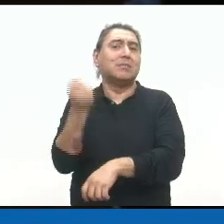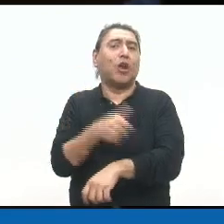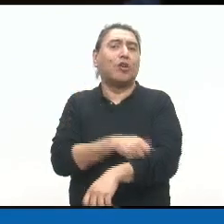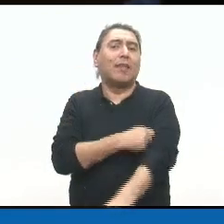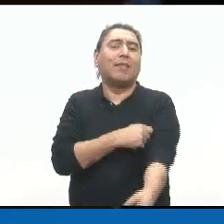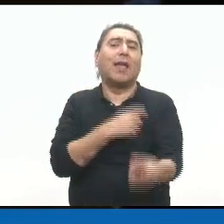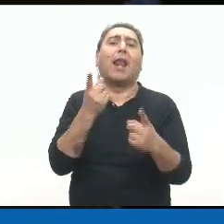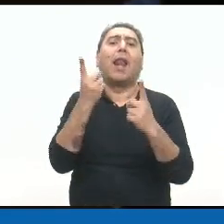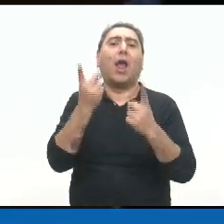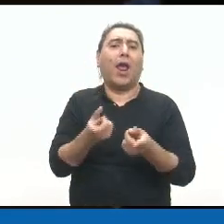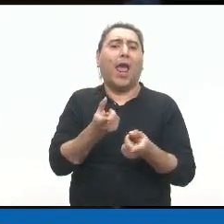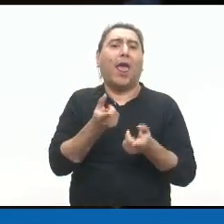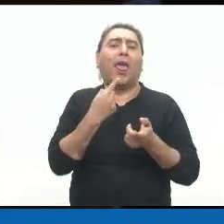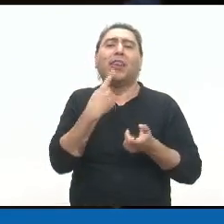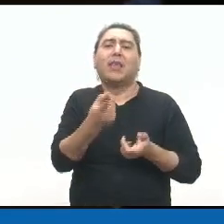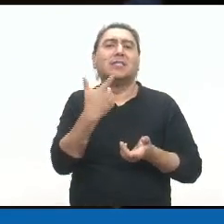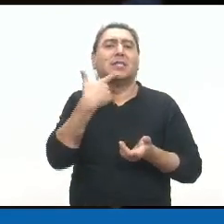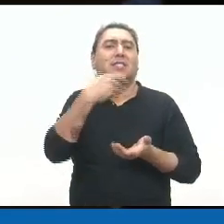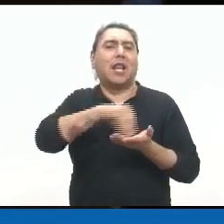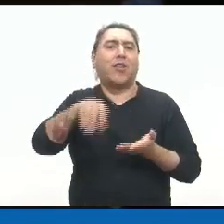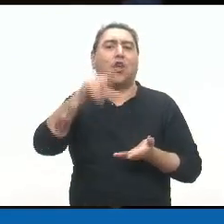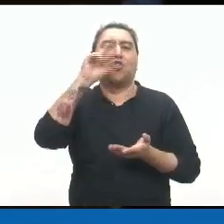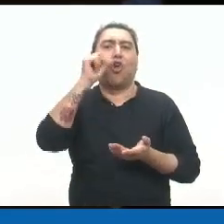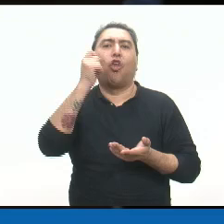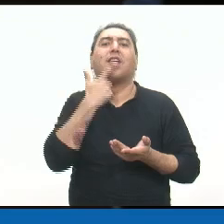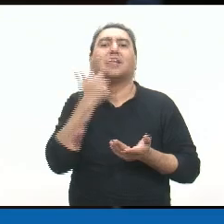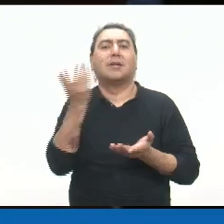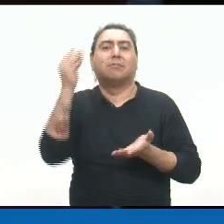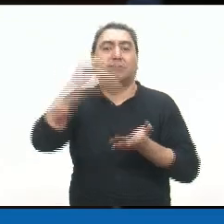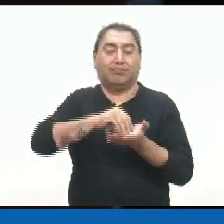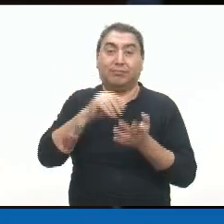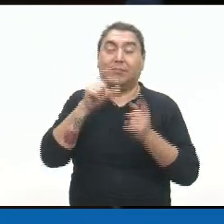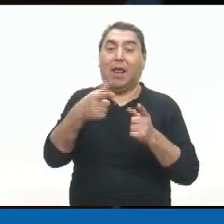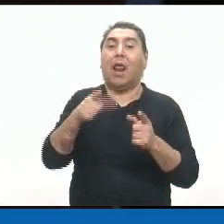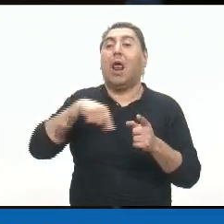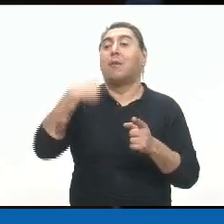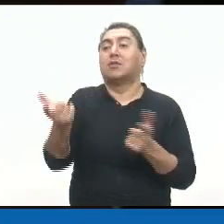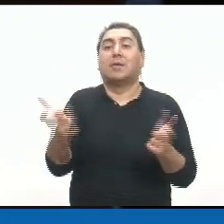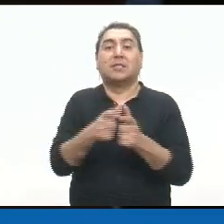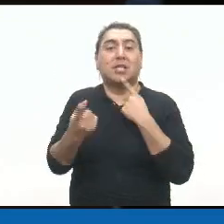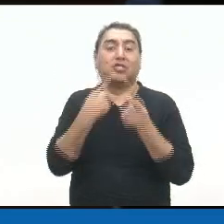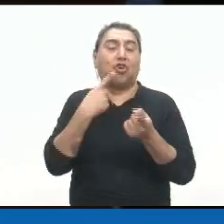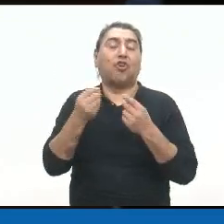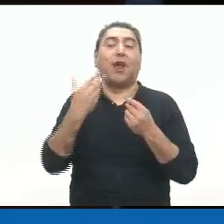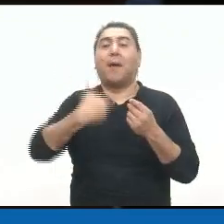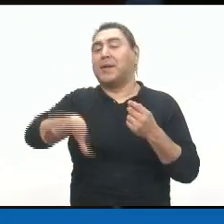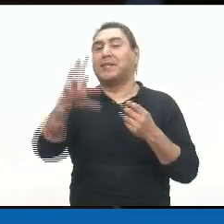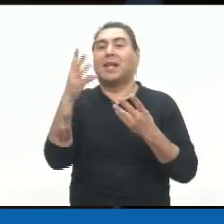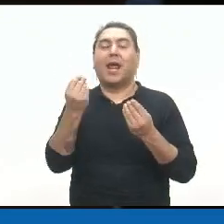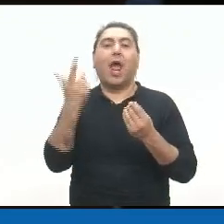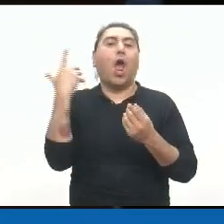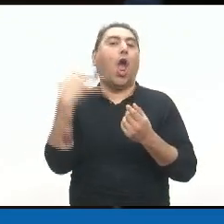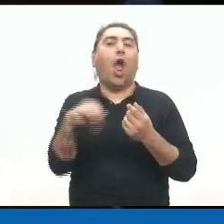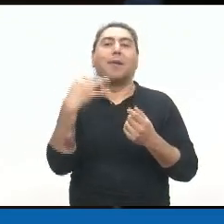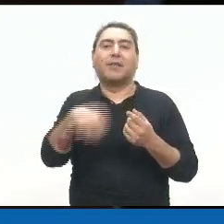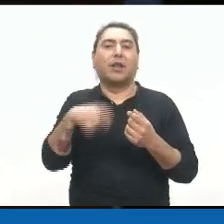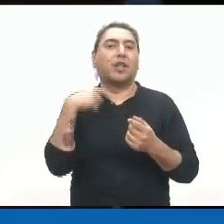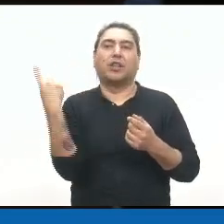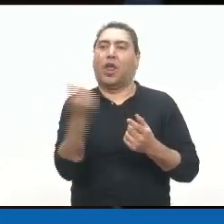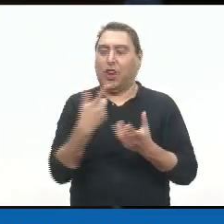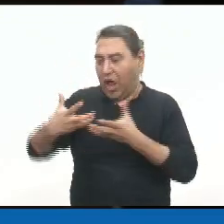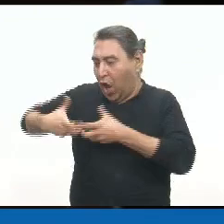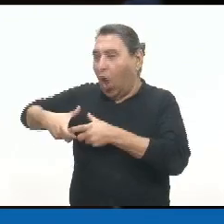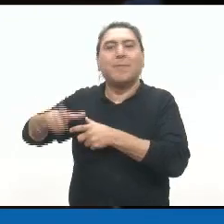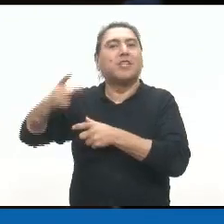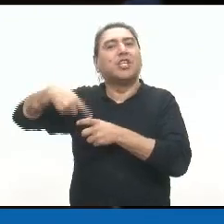del senador roda en cuanto a ponerla como prioridad para la próxima sesión que lo que va a ser la obligatoriedad de la comisión de